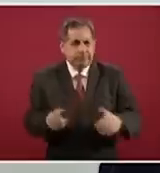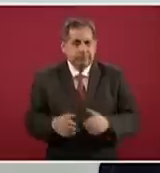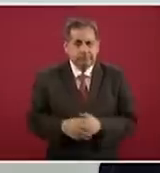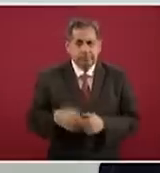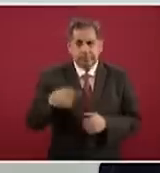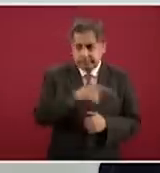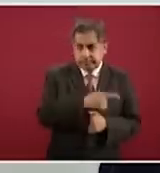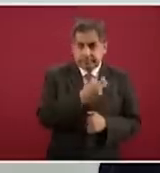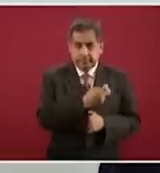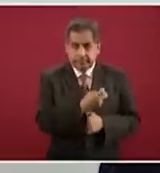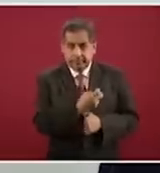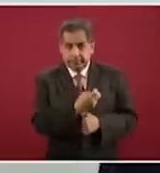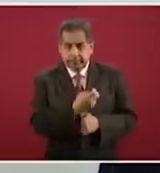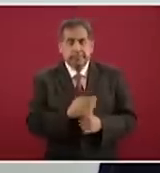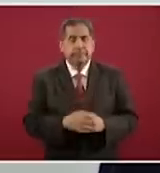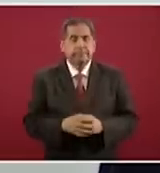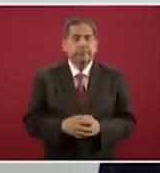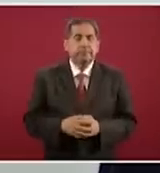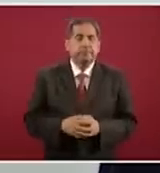tiene